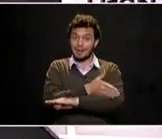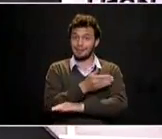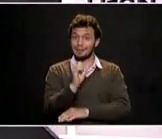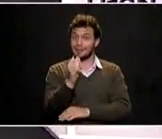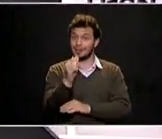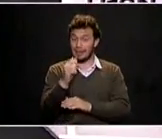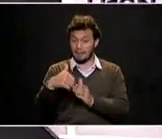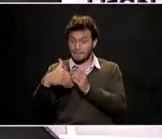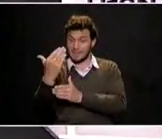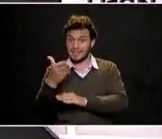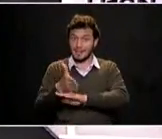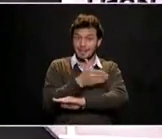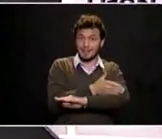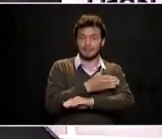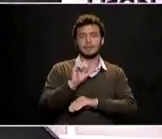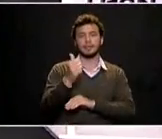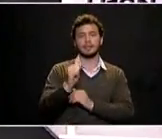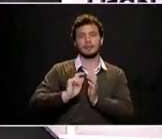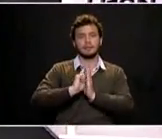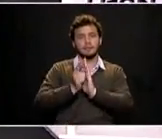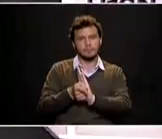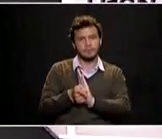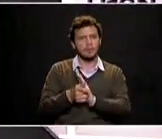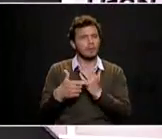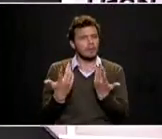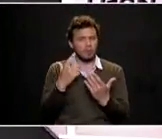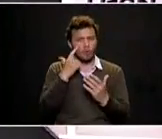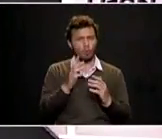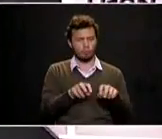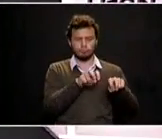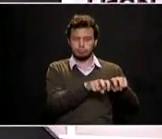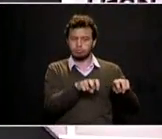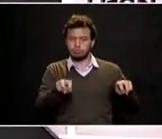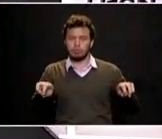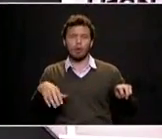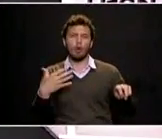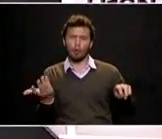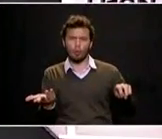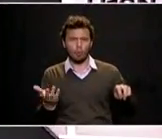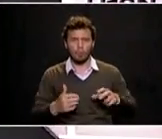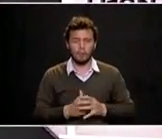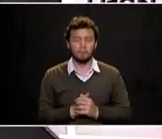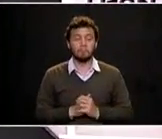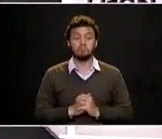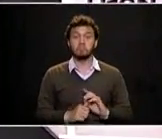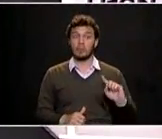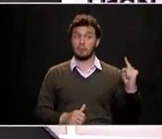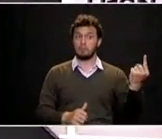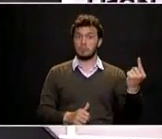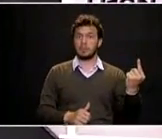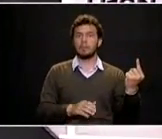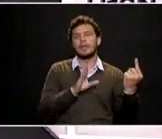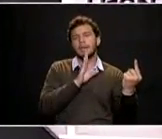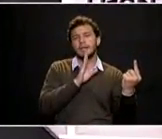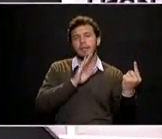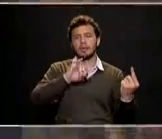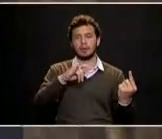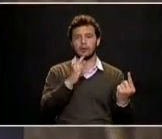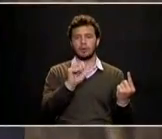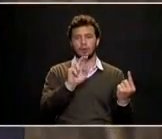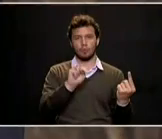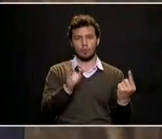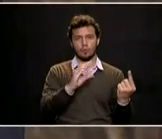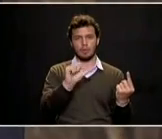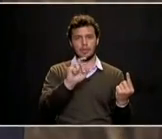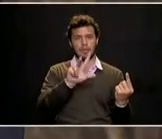de entrar al aire. Están ubicados entonces de la siguiente manera. En la ubicación número uno está Juan Carlos Vélez Uribe